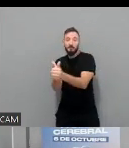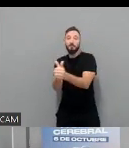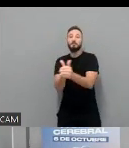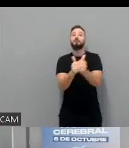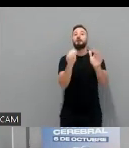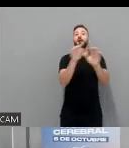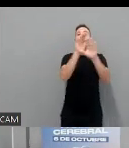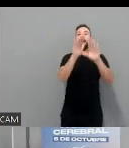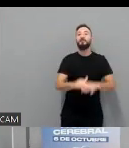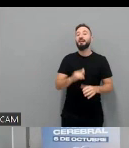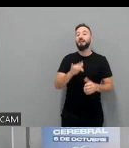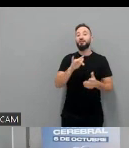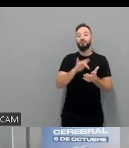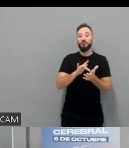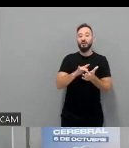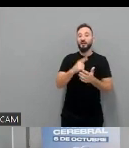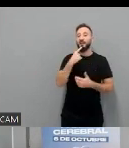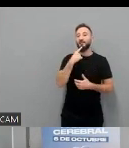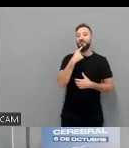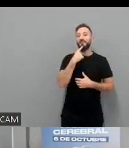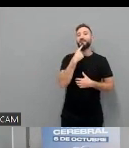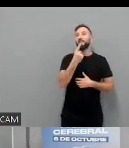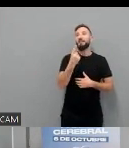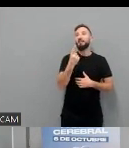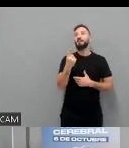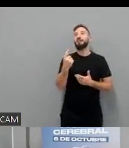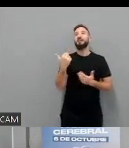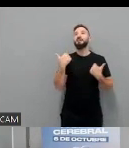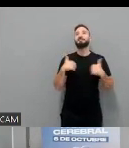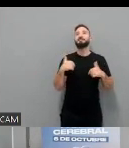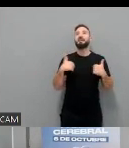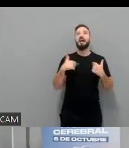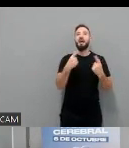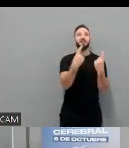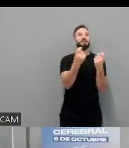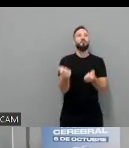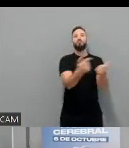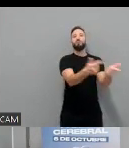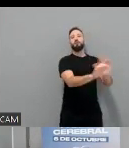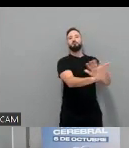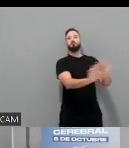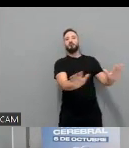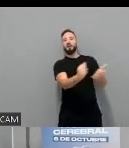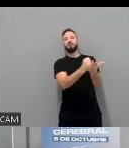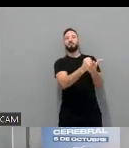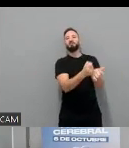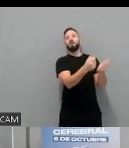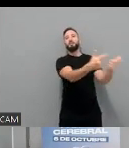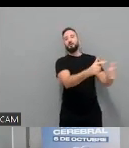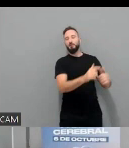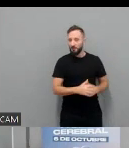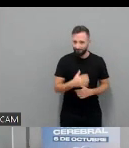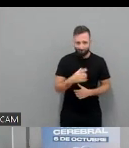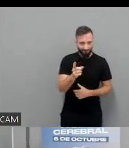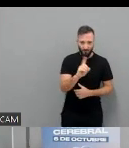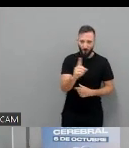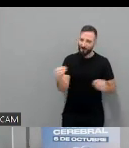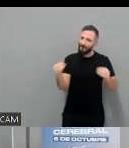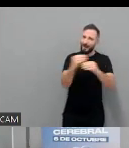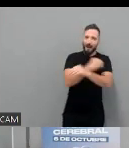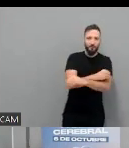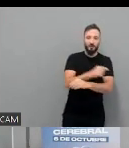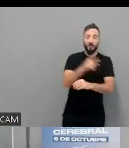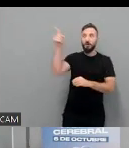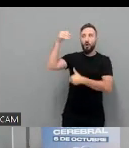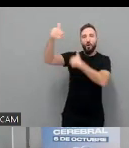os quiero decir es que todo no termina en necesitas esto y ya está, te hago como la receta y ya está, y me olvido, ¿no? Todo lo contrario, en todo el proceso